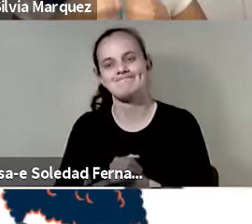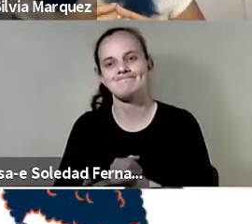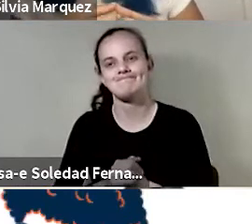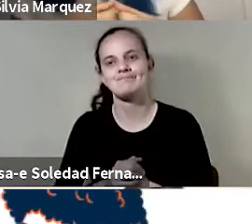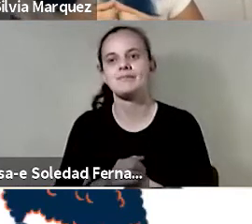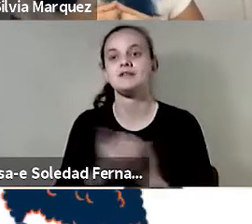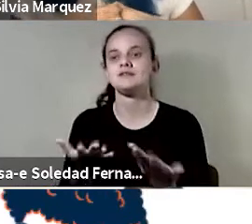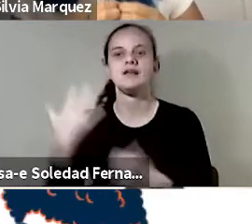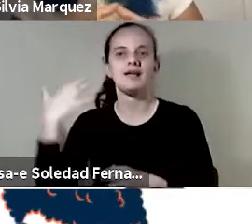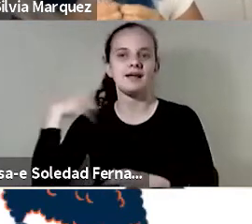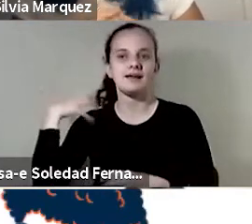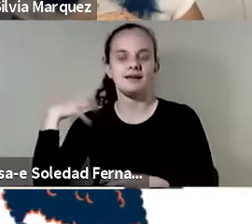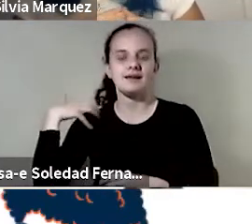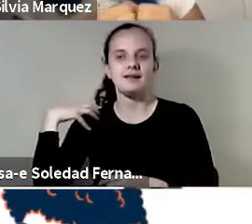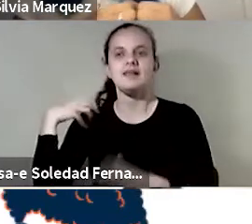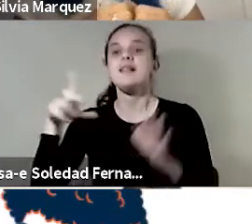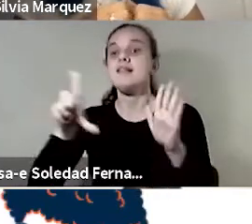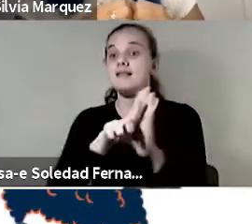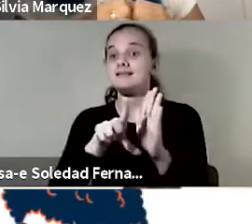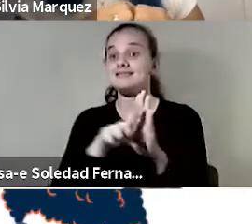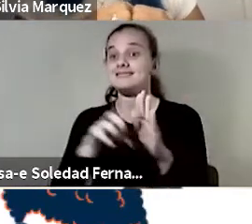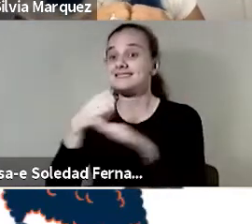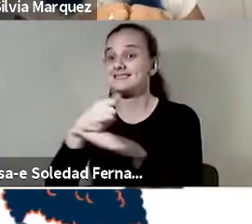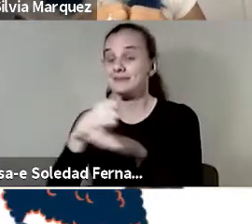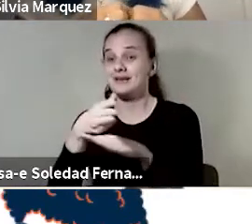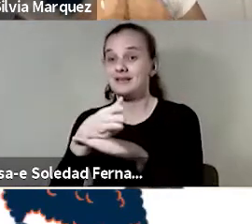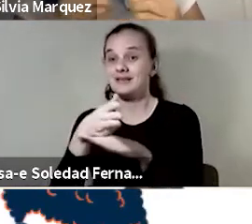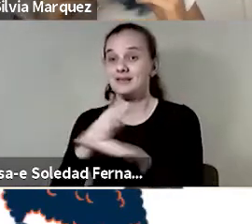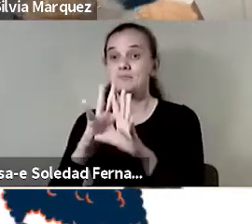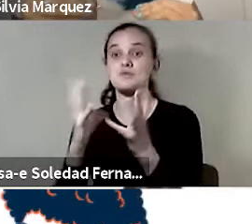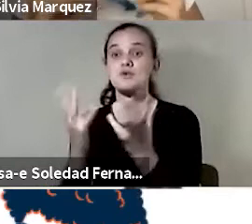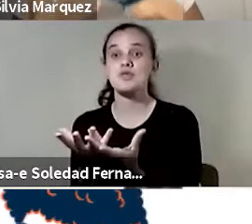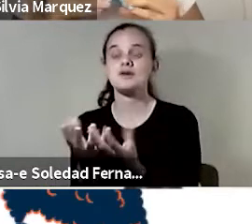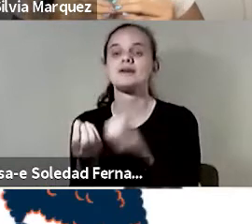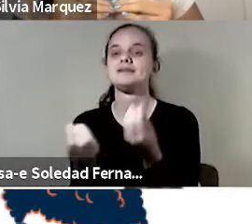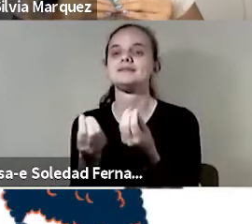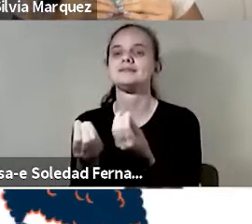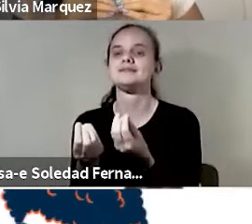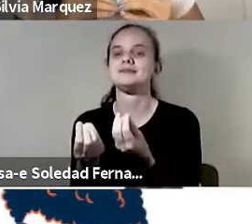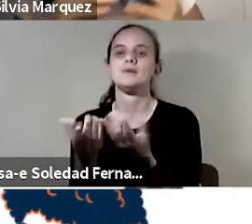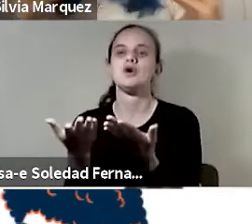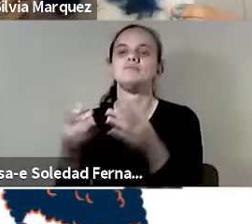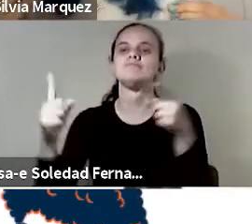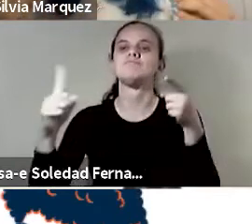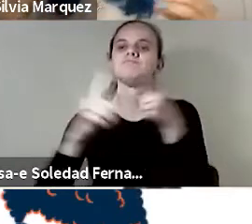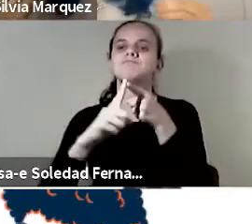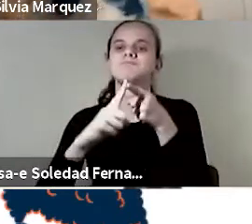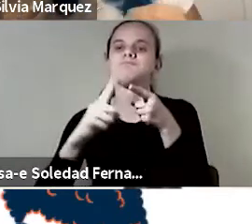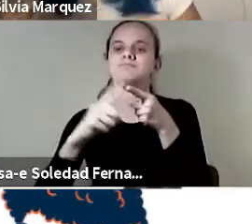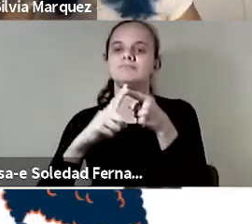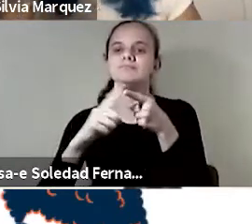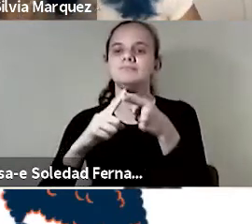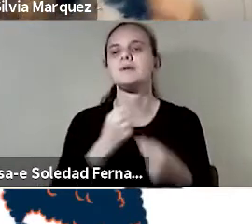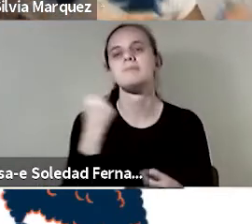el acceso a Internet. Entonces, en general, las leyes de accesibilidad del mundo siempre las